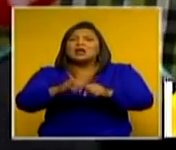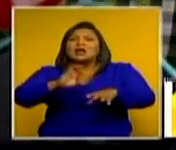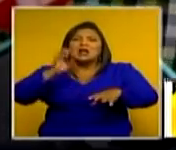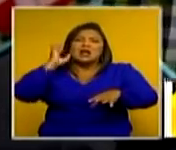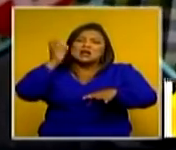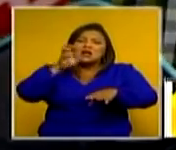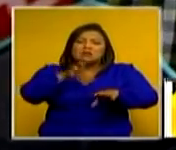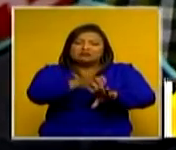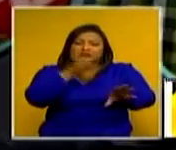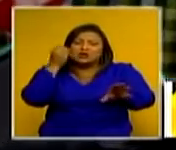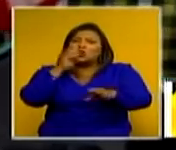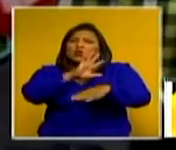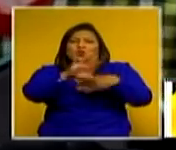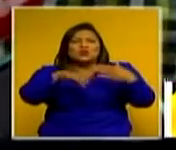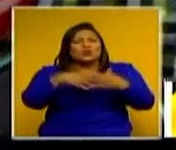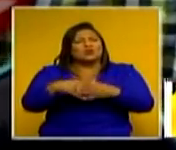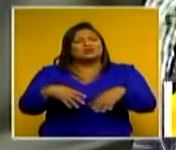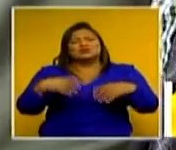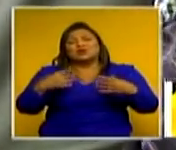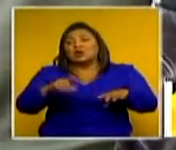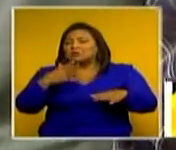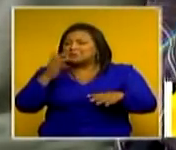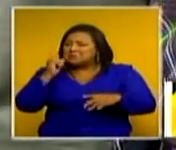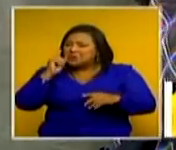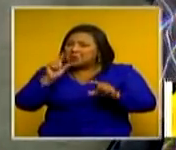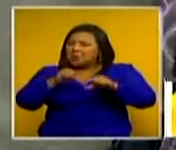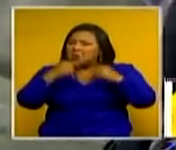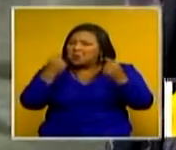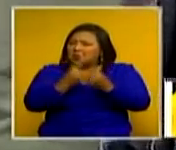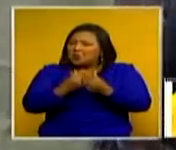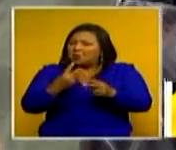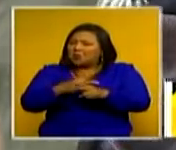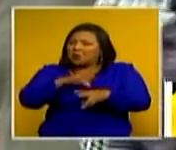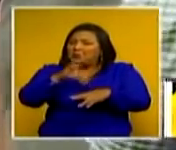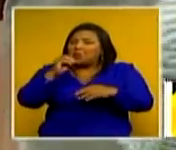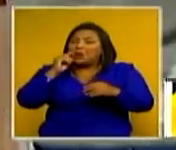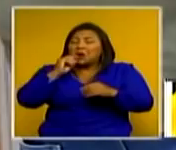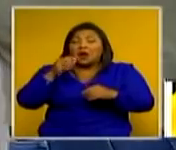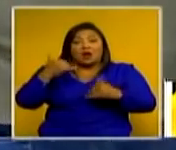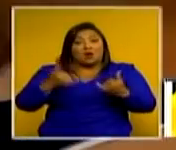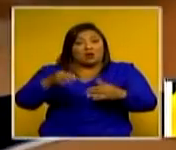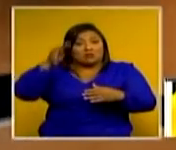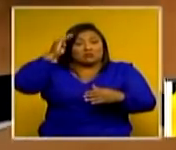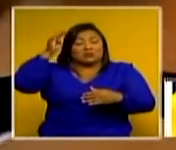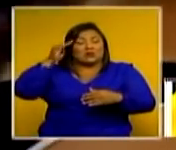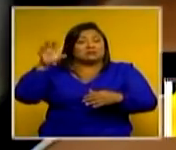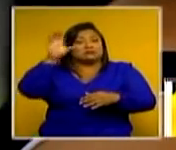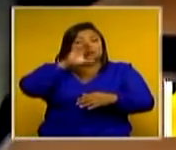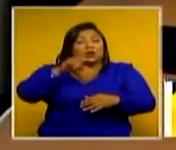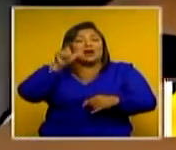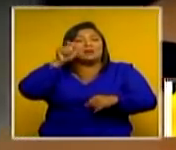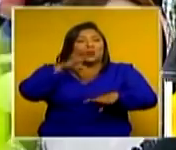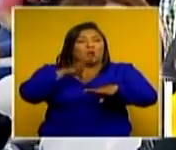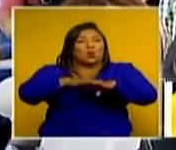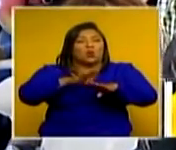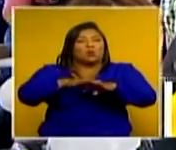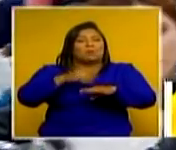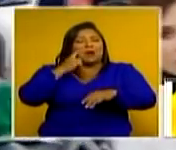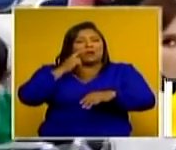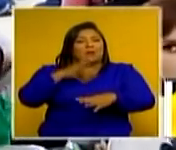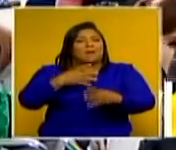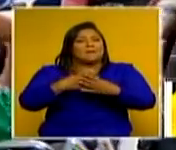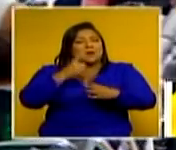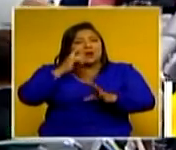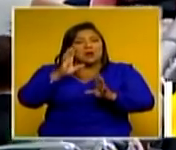la consola es una banda ahora sólo espera que la policía logre identificar a las sospechosas que intentó conquistar pero